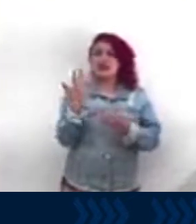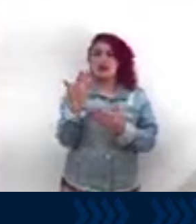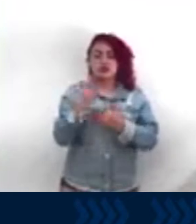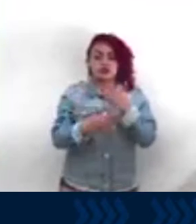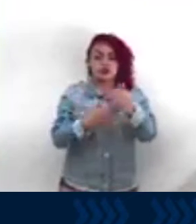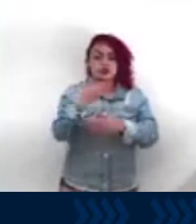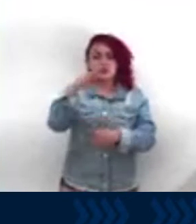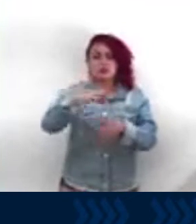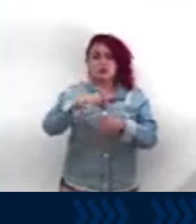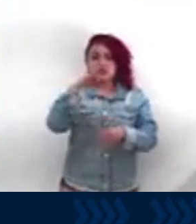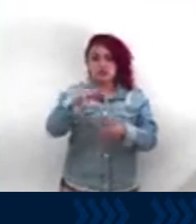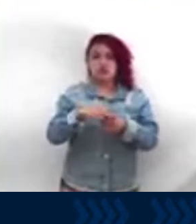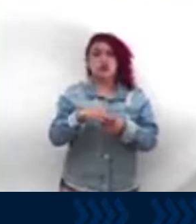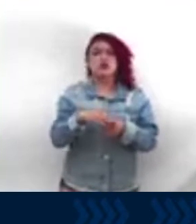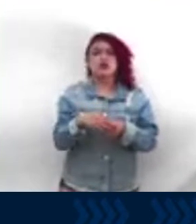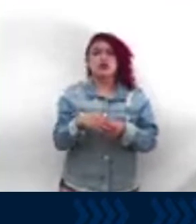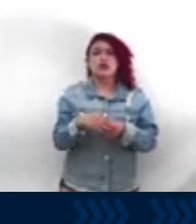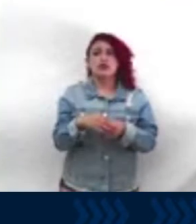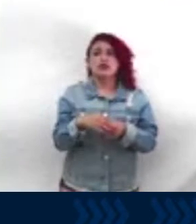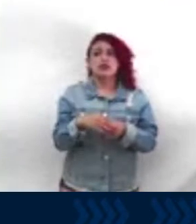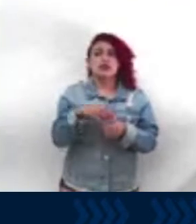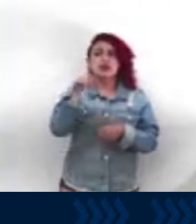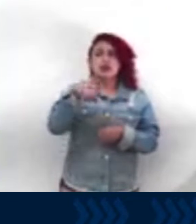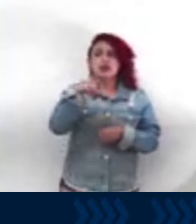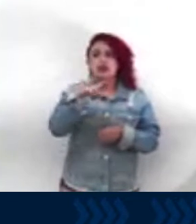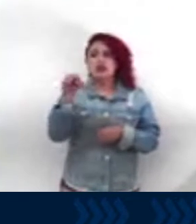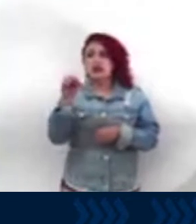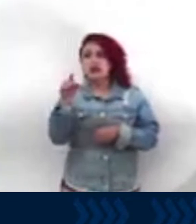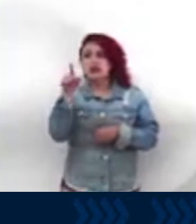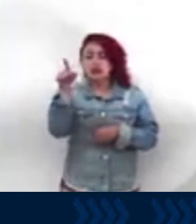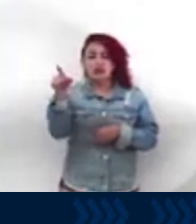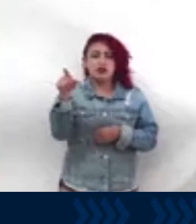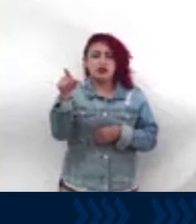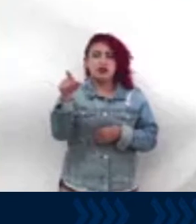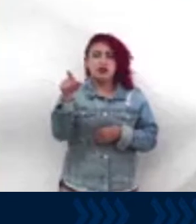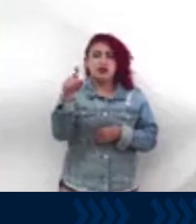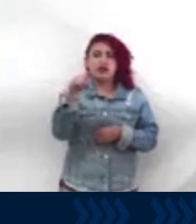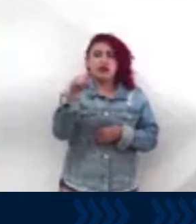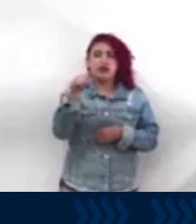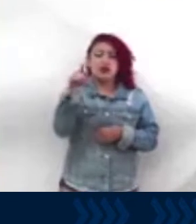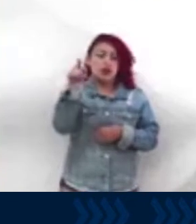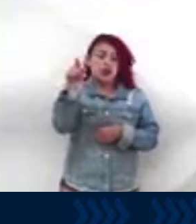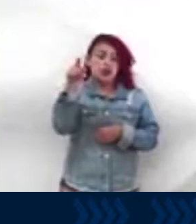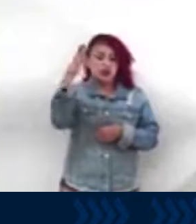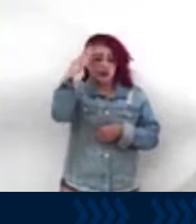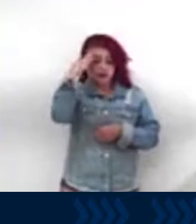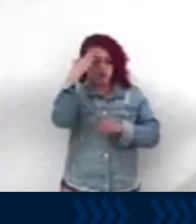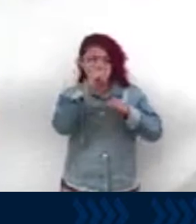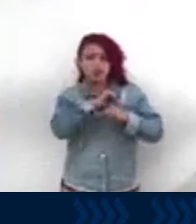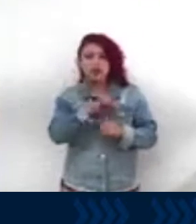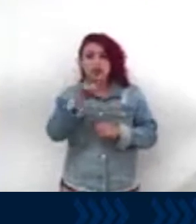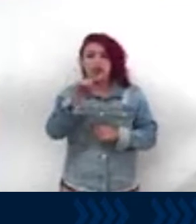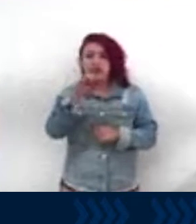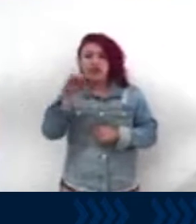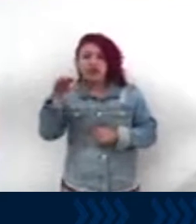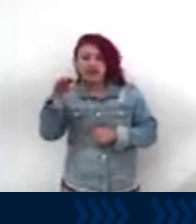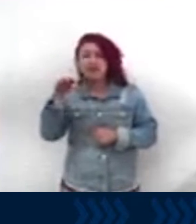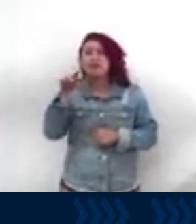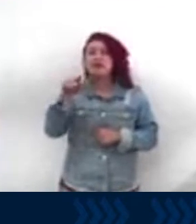durante el proceso electoral que se vivió en Quintana Roo. El tribunal de esa entidad